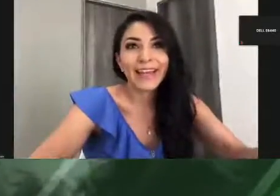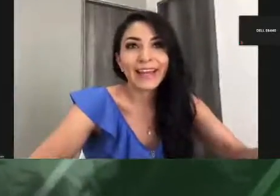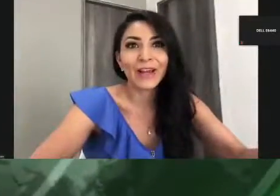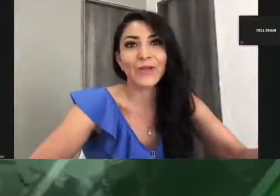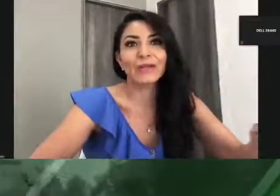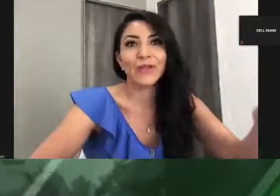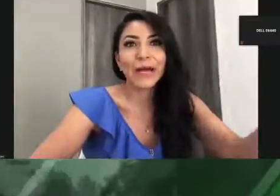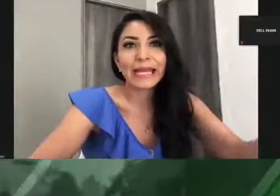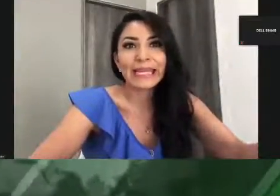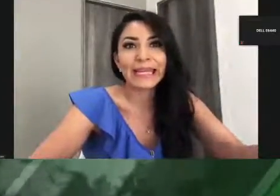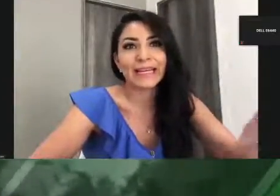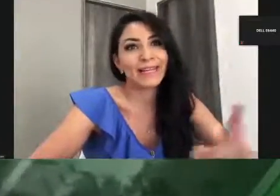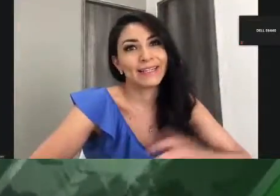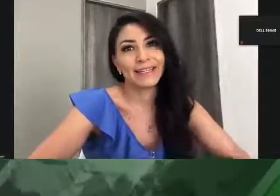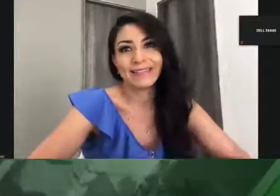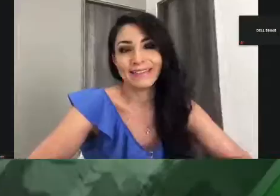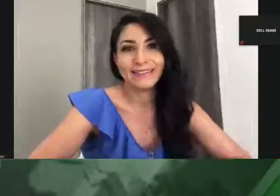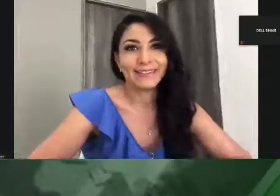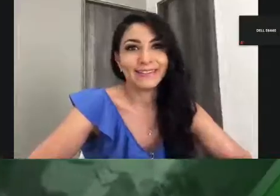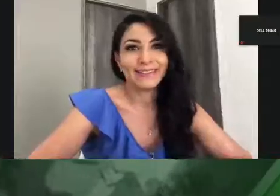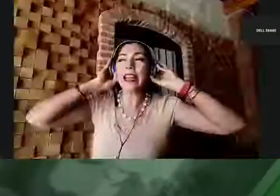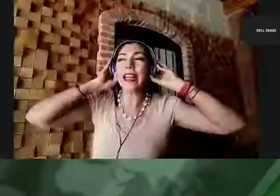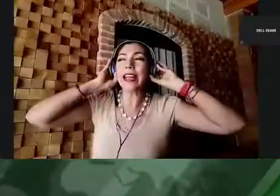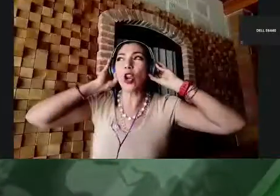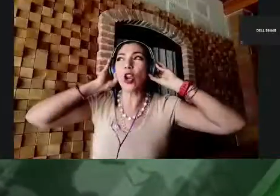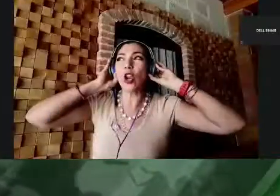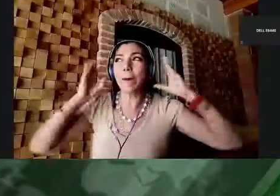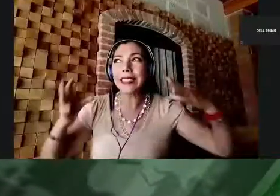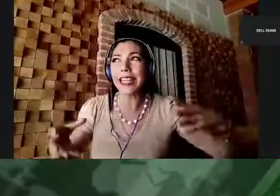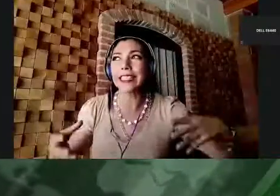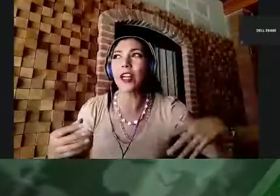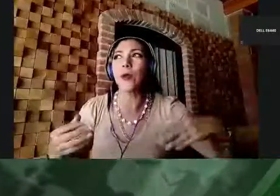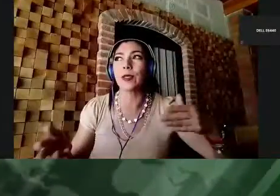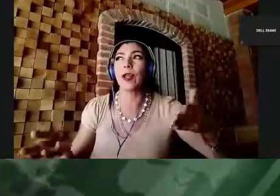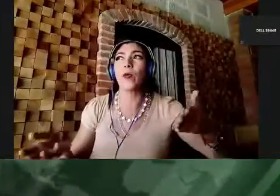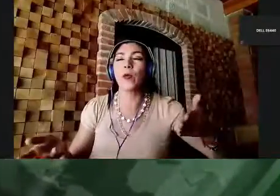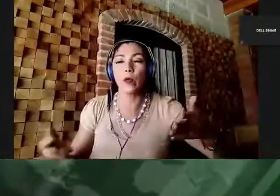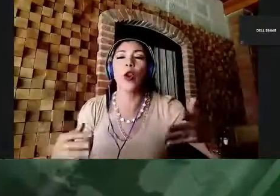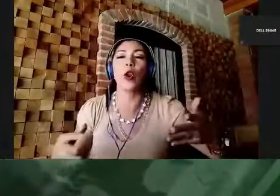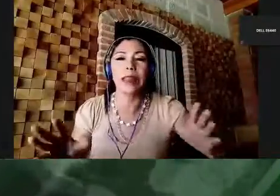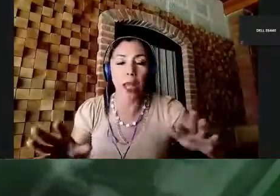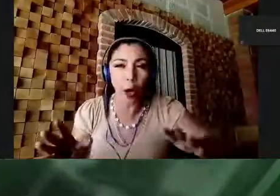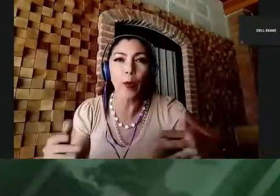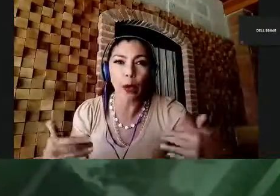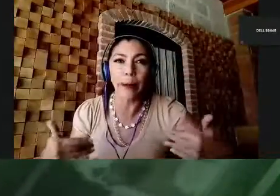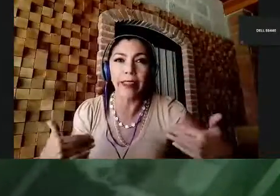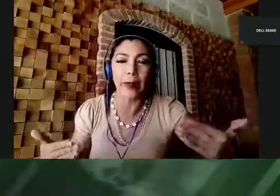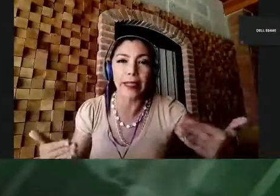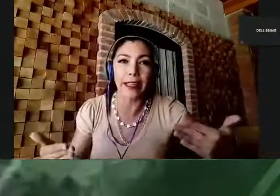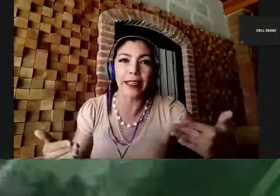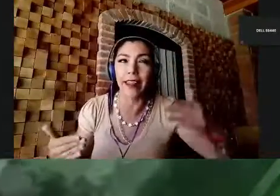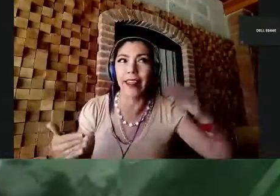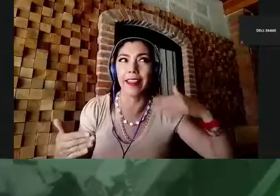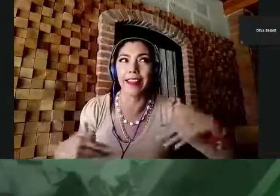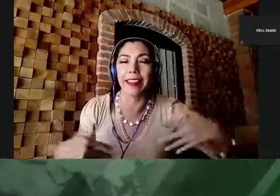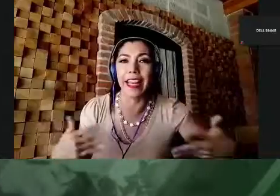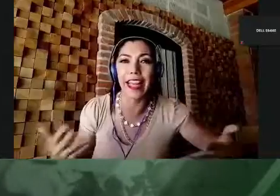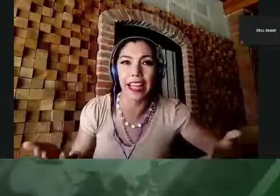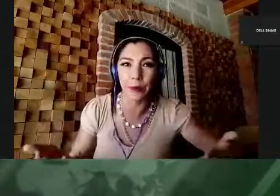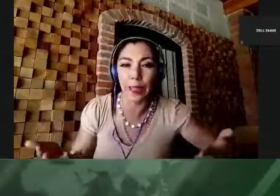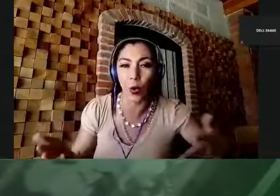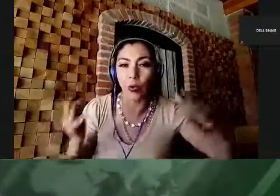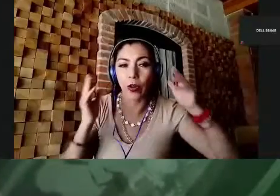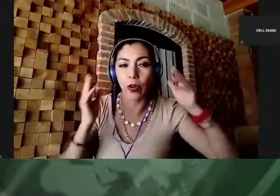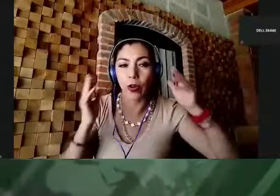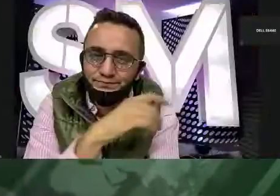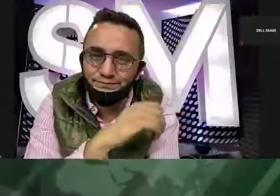¿Qué tiene? ¿Cuánto gana? Es que miren, lo que pasa aquí es que como seguro, bueno, lo invitaron a un programa de entrevistas de CNN